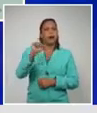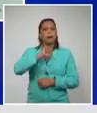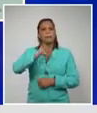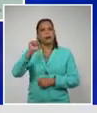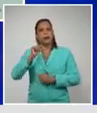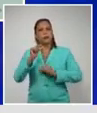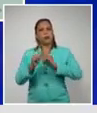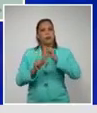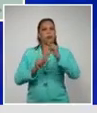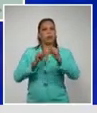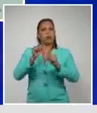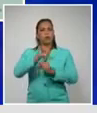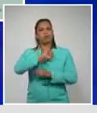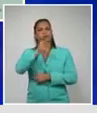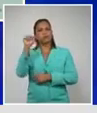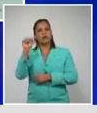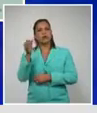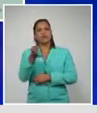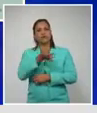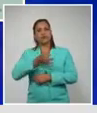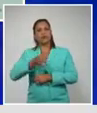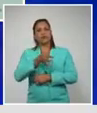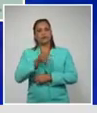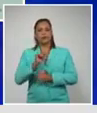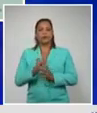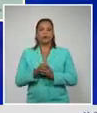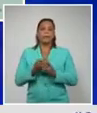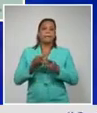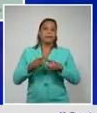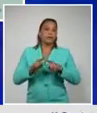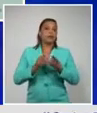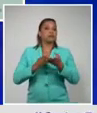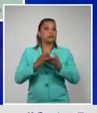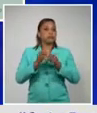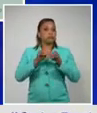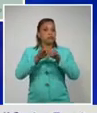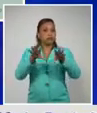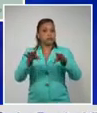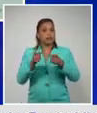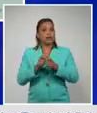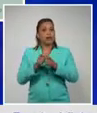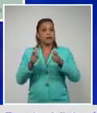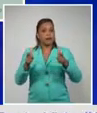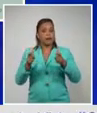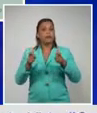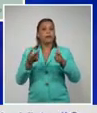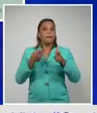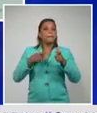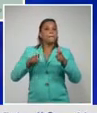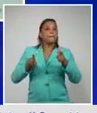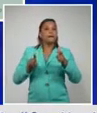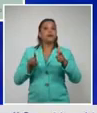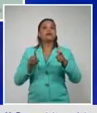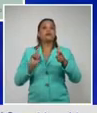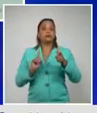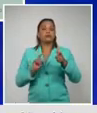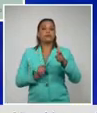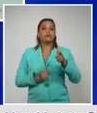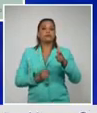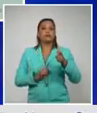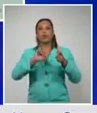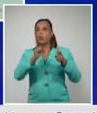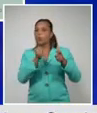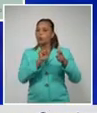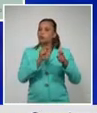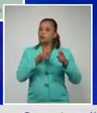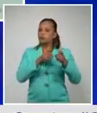la pandemia en su territorio, todavía con una transmisión elevada, pero con un control de